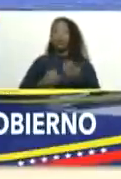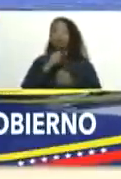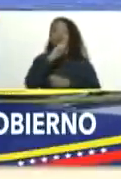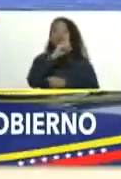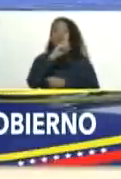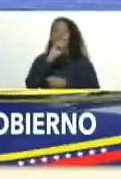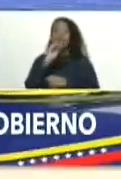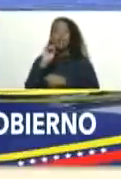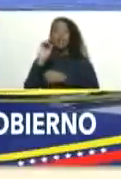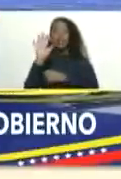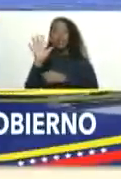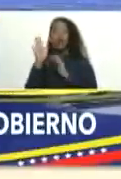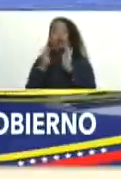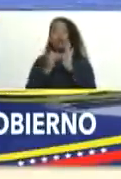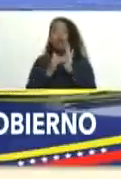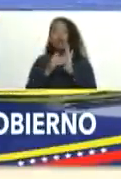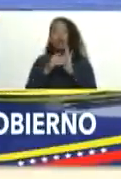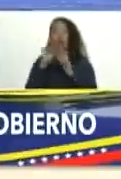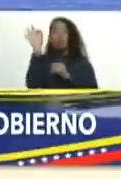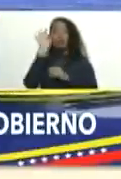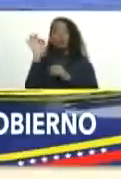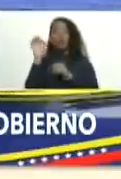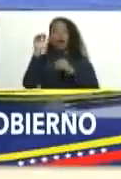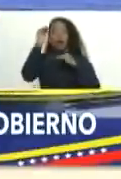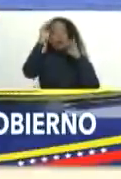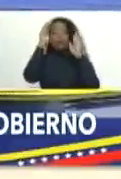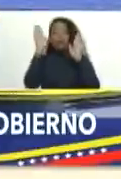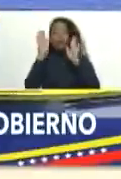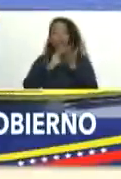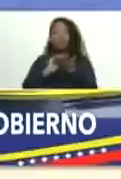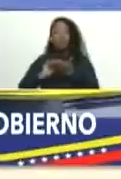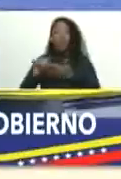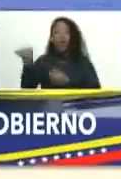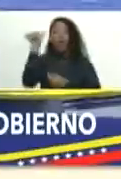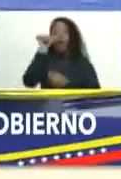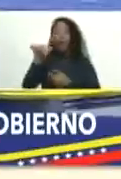105.000. ¿Qué porcentaje de atención y solución hemos logrado en el agua?